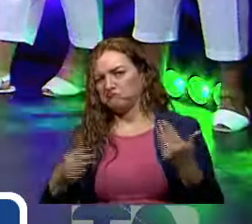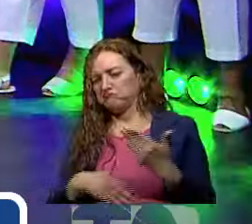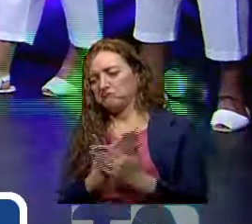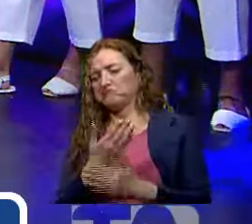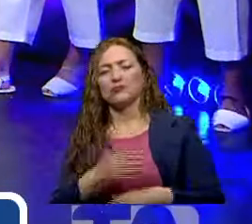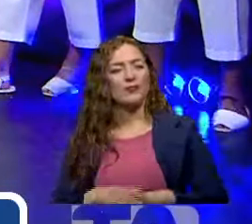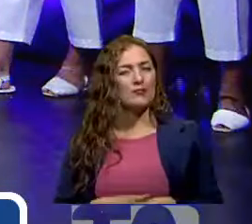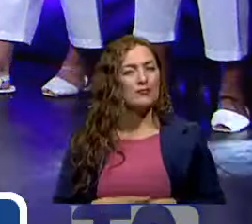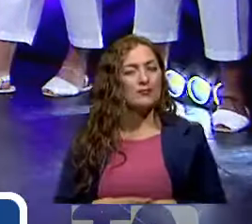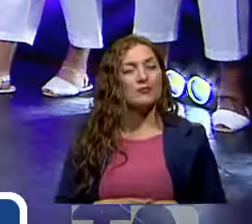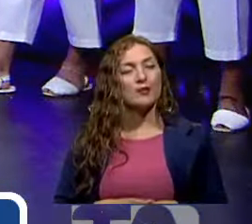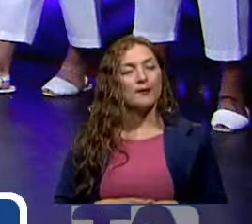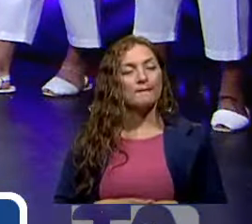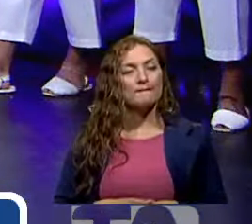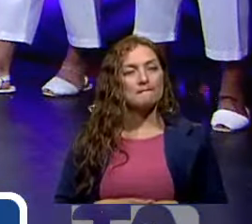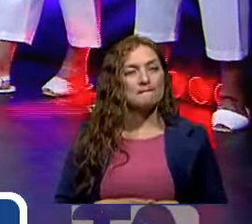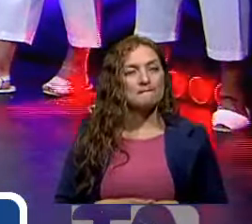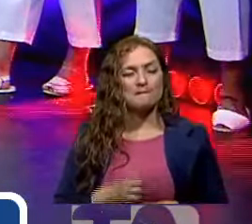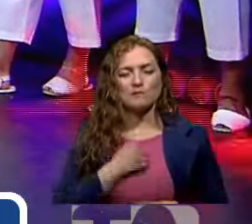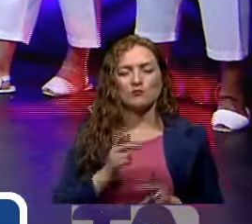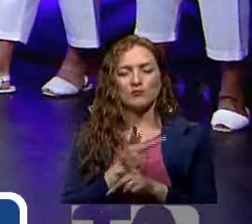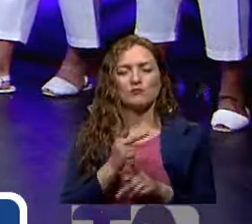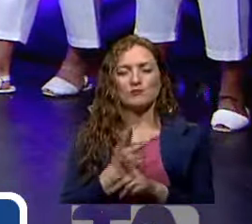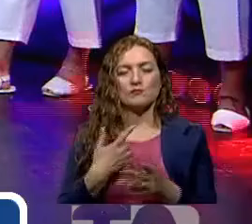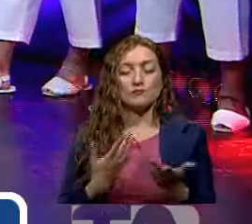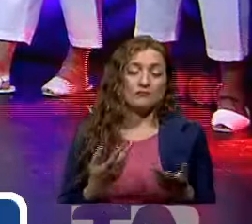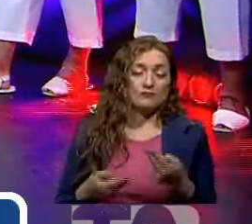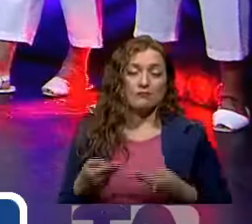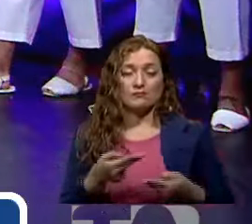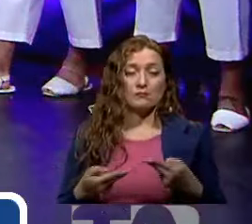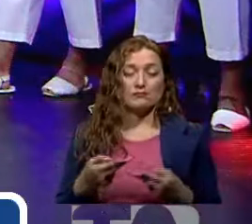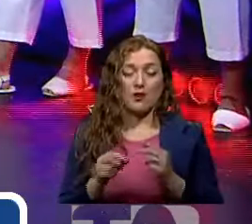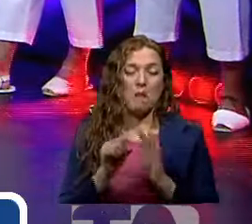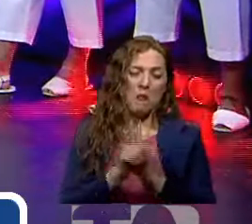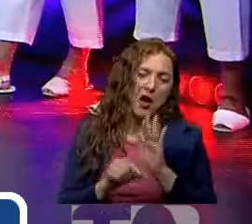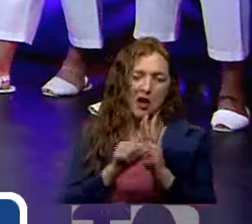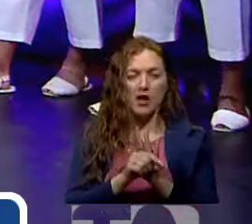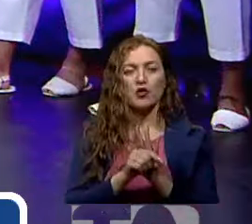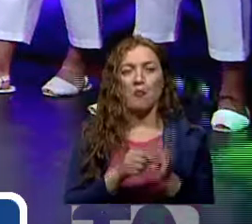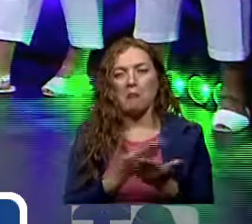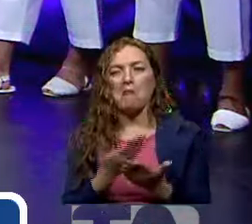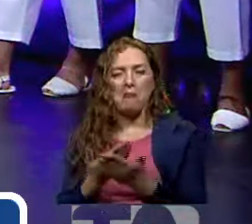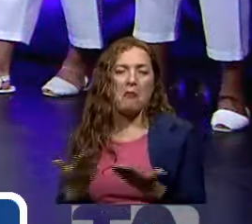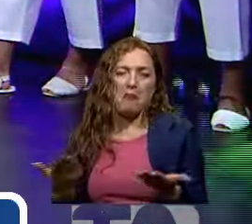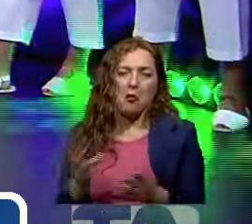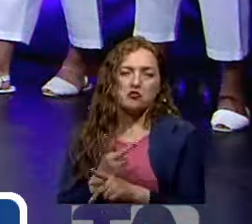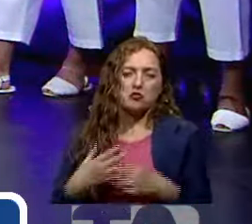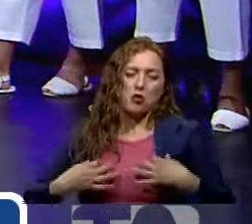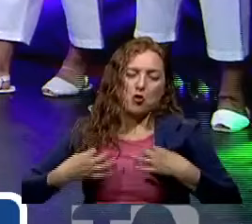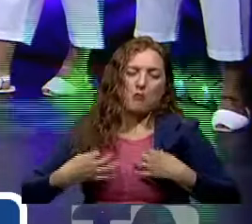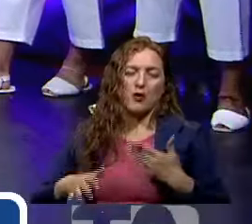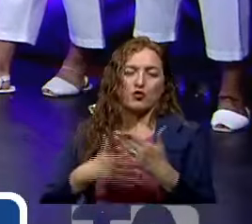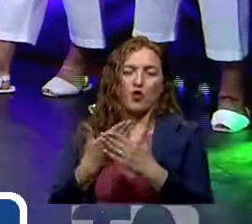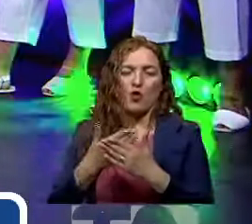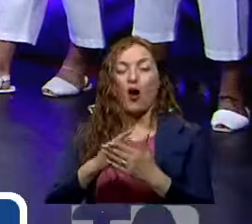igual manera, tenemos la ventaja también, por ser productores, podemos contar con promociones, con ofertas, y toda la línea de verano.